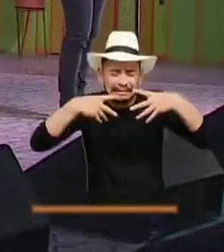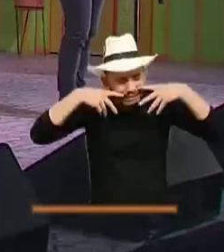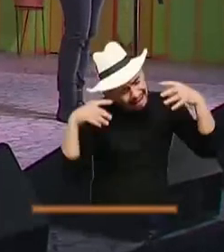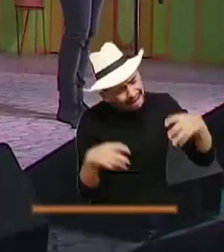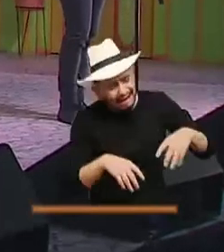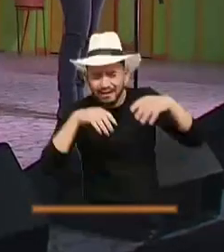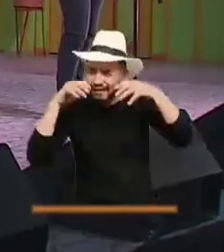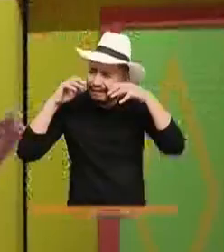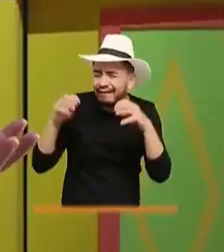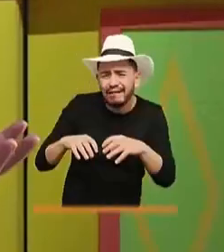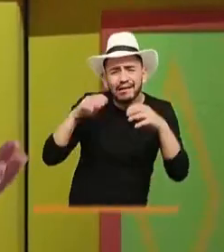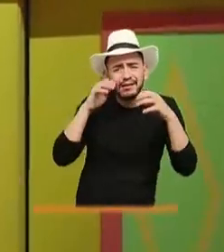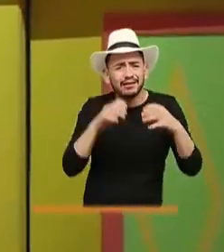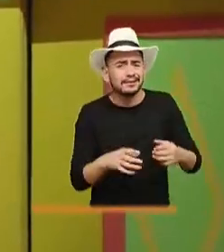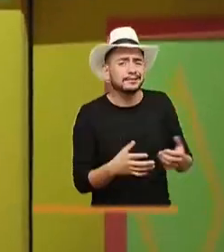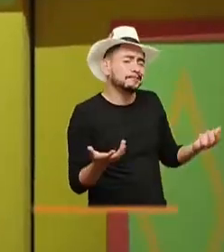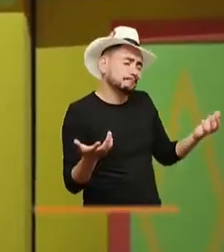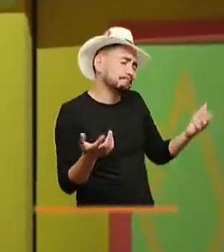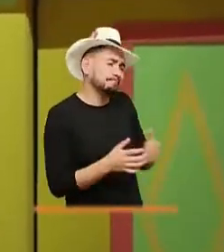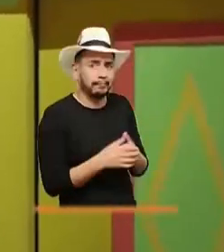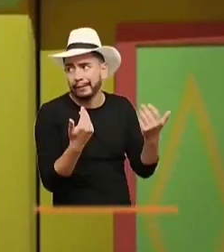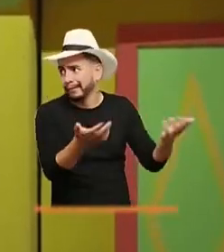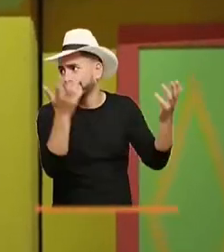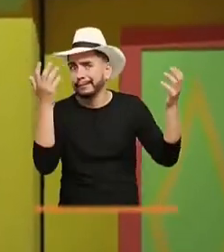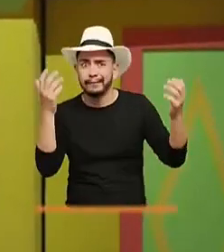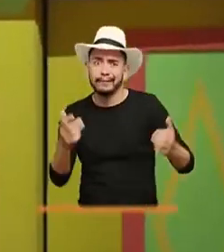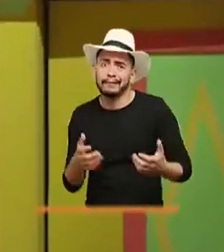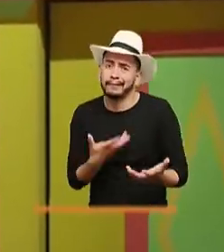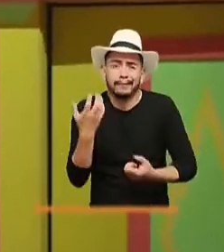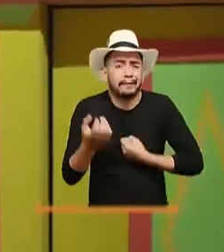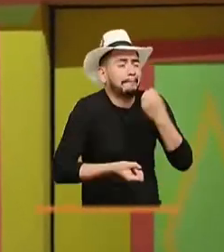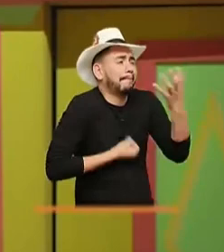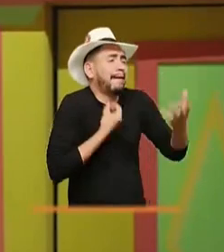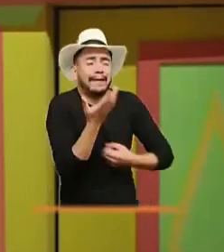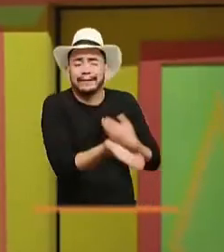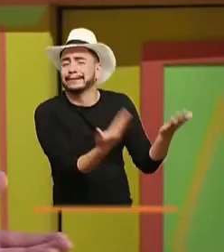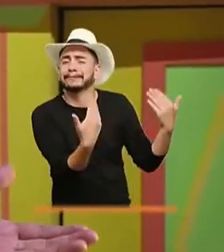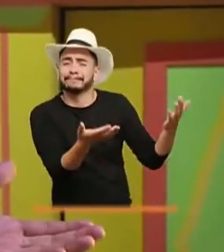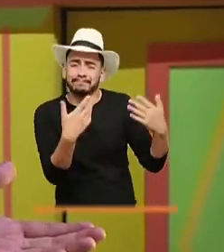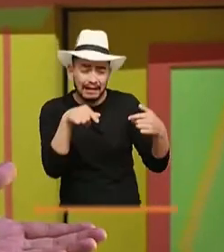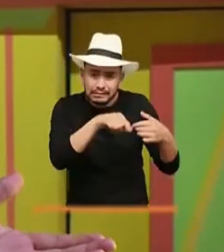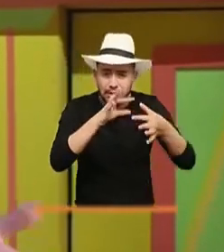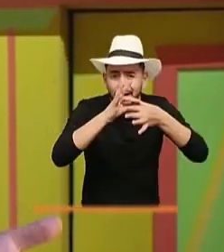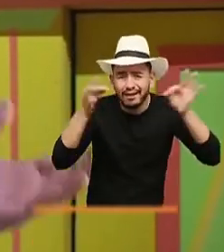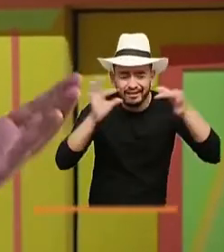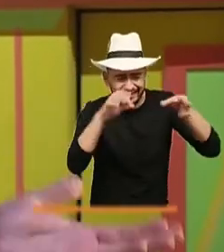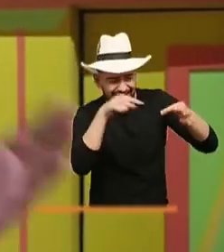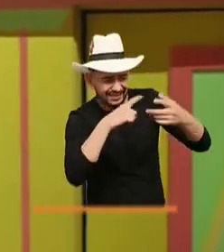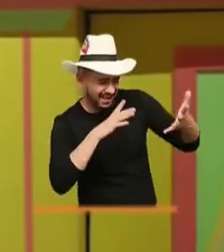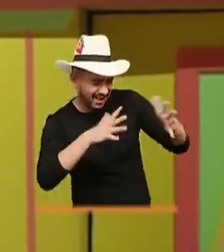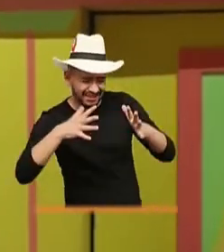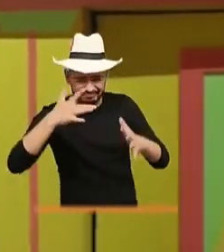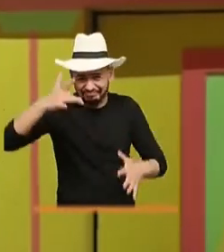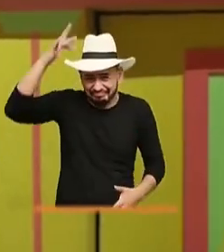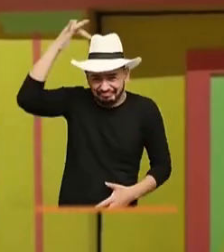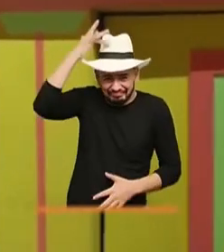Pero miren qué ironía de ese verso tan vacío. Él defiende al mar, pero